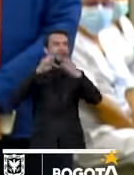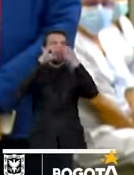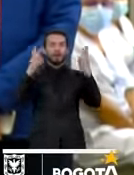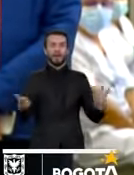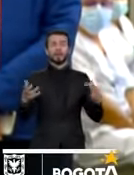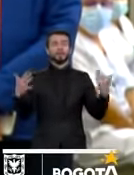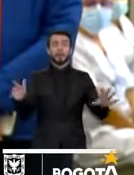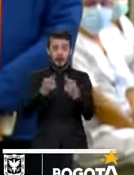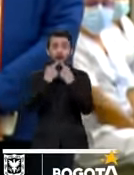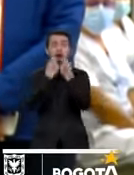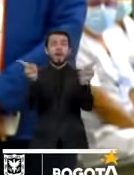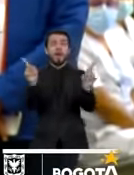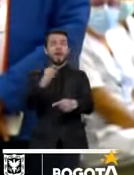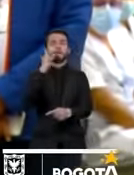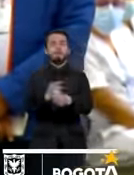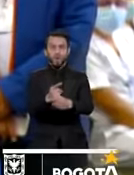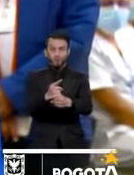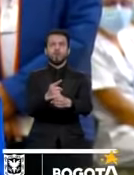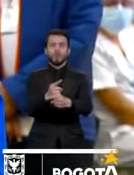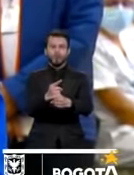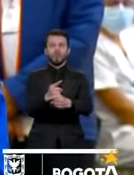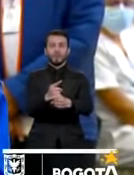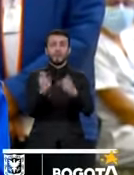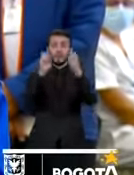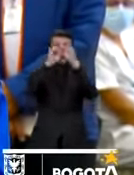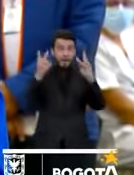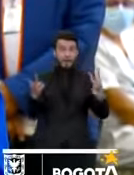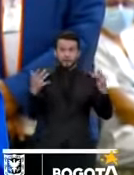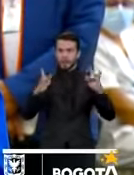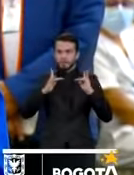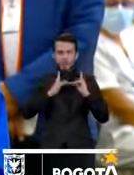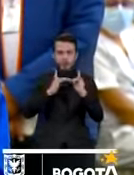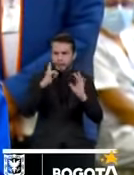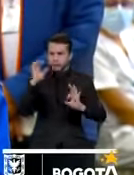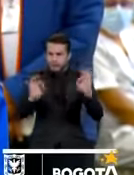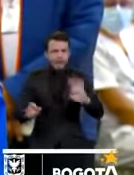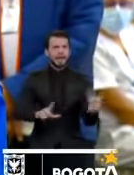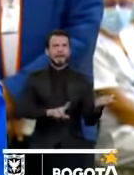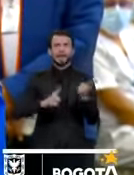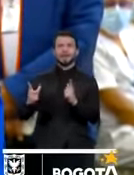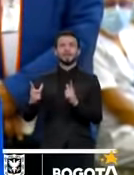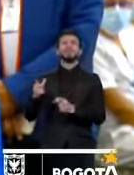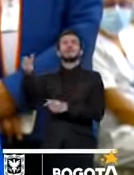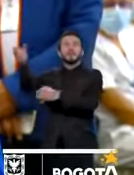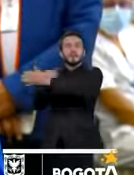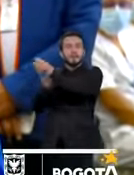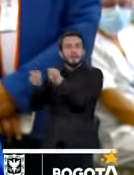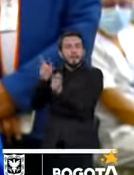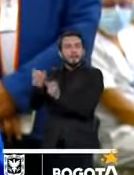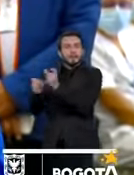ya empieza a operar, ya tiene todo el personal. Le agradezco profundamente a todo el personal de